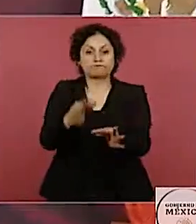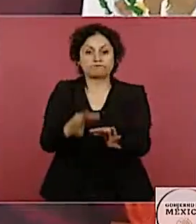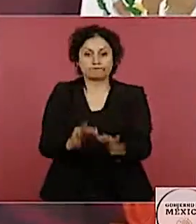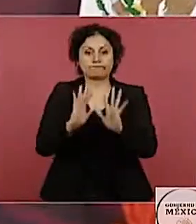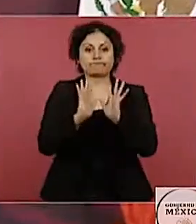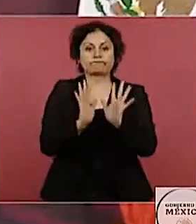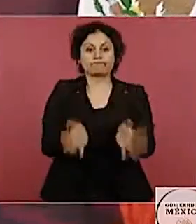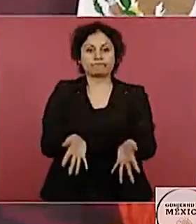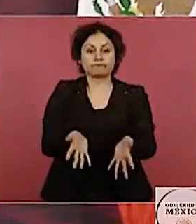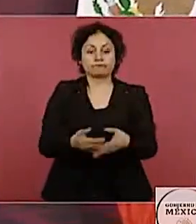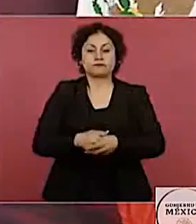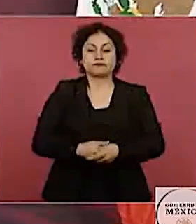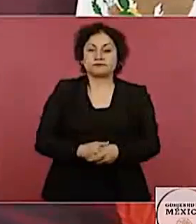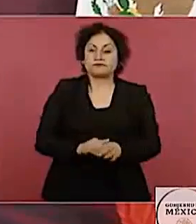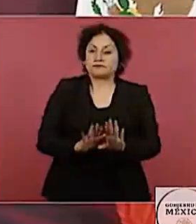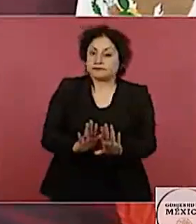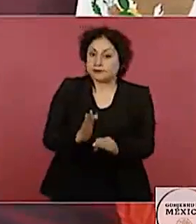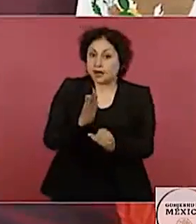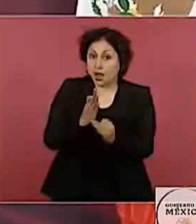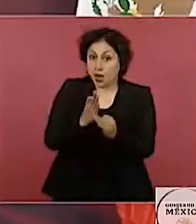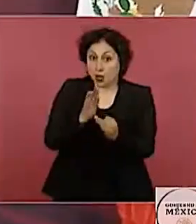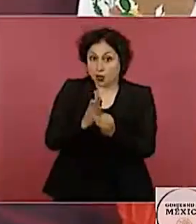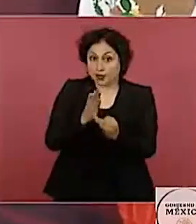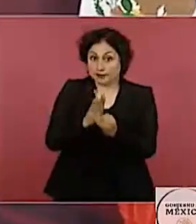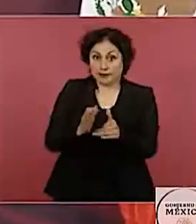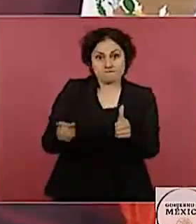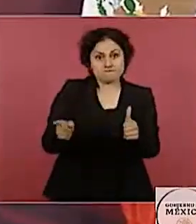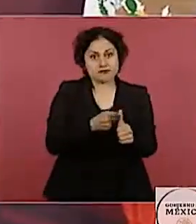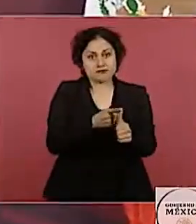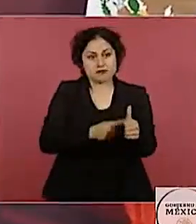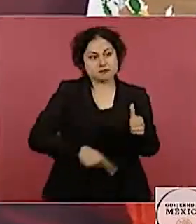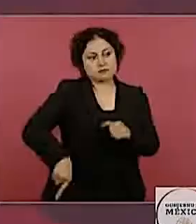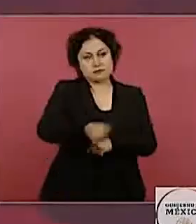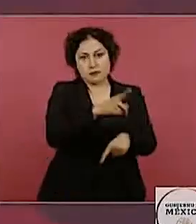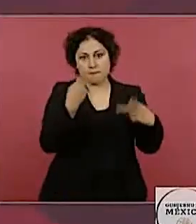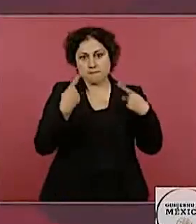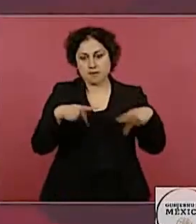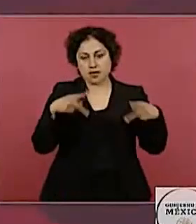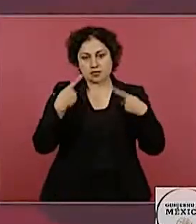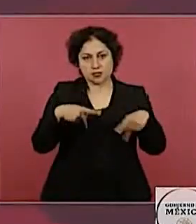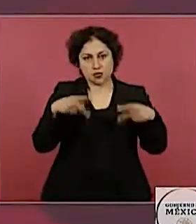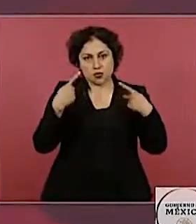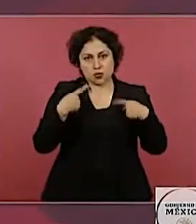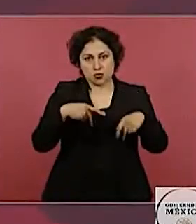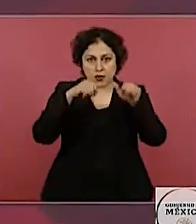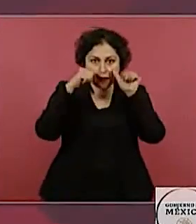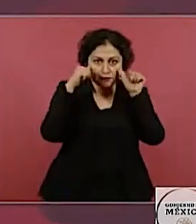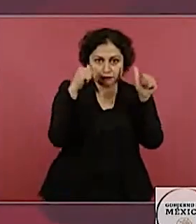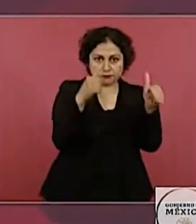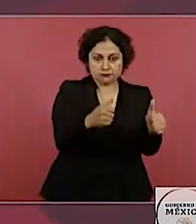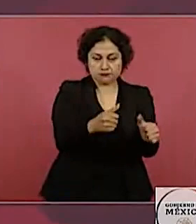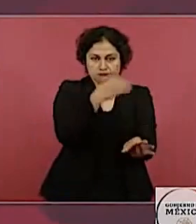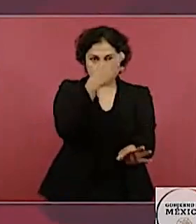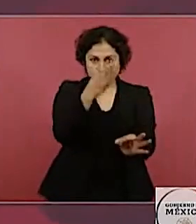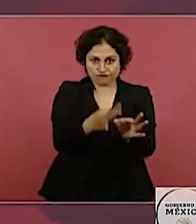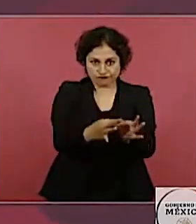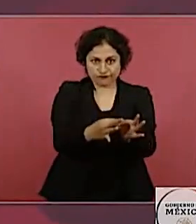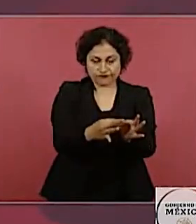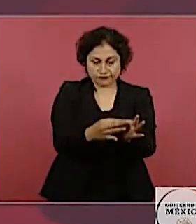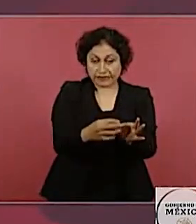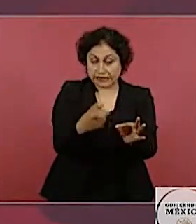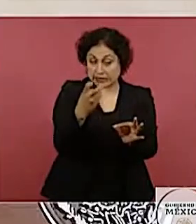social las prioridades primero el pueblo primero eh la